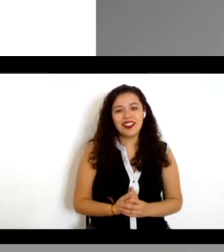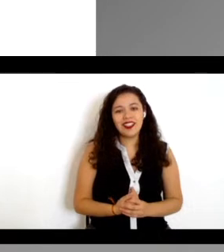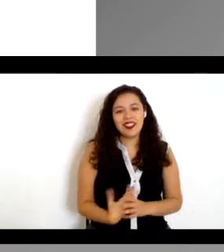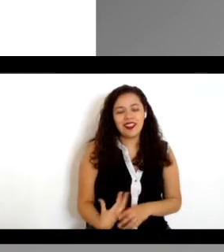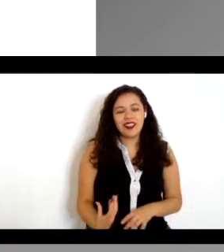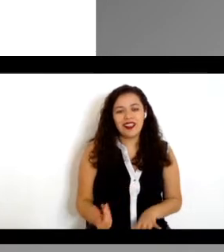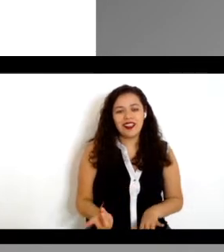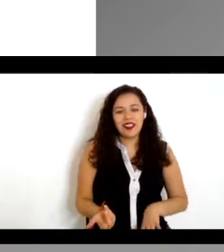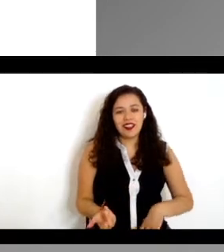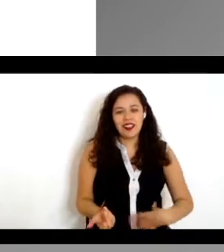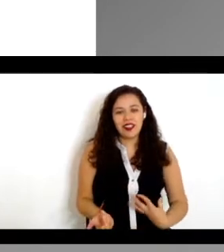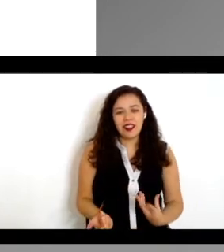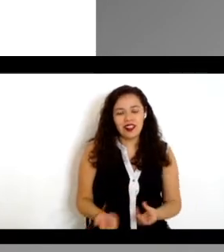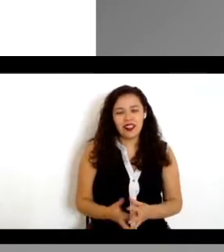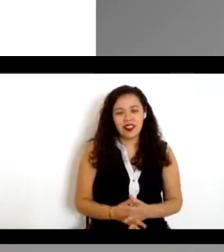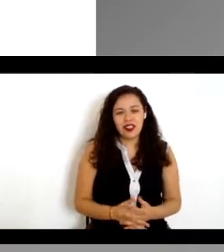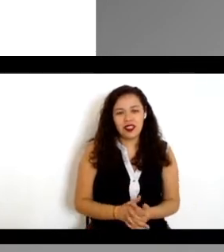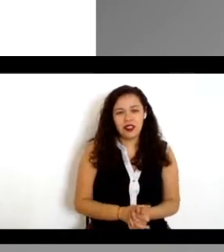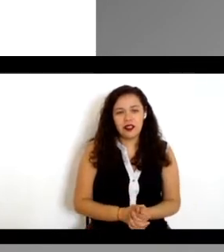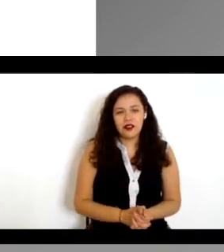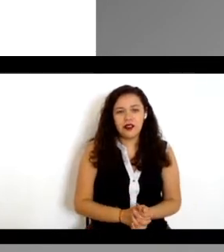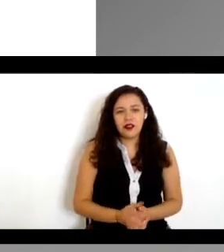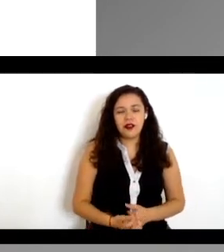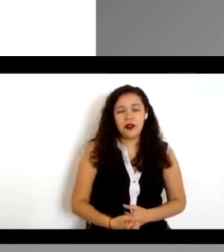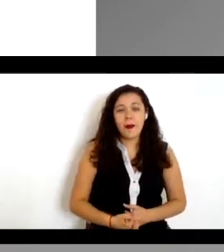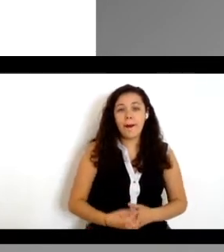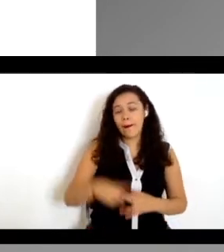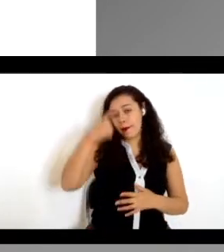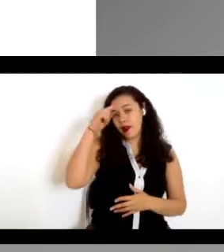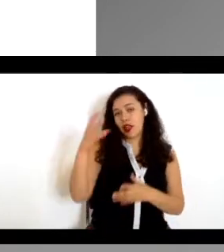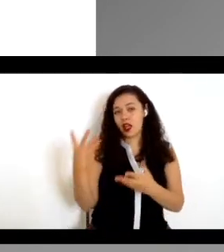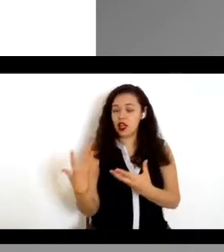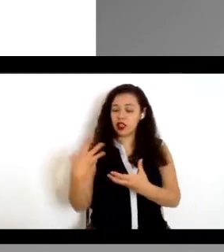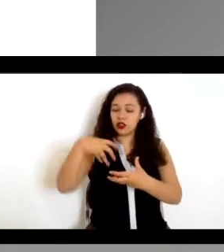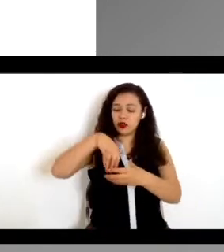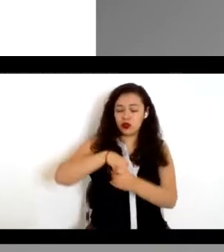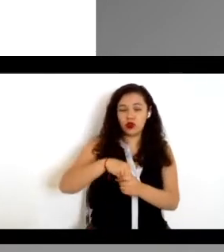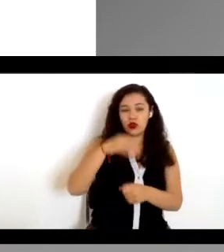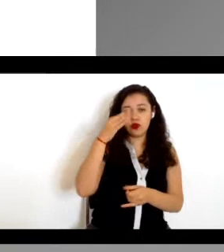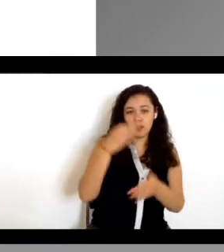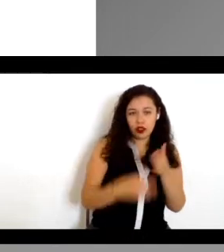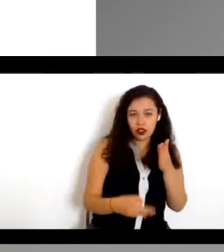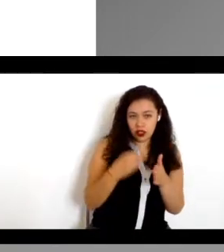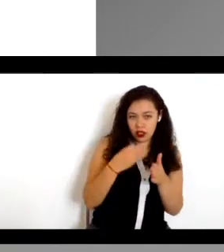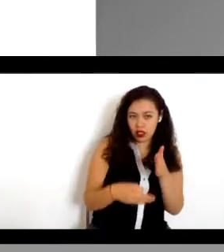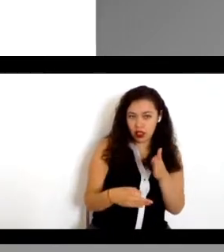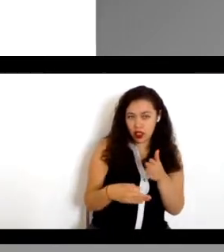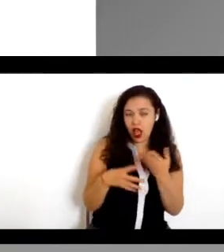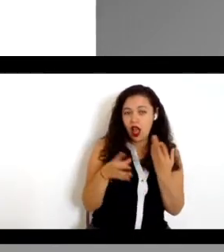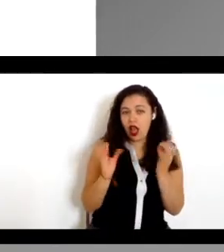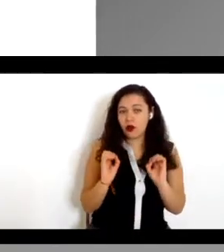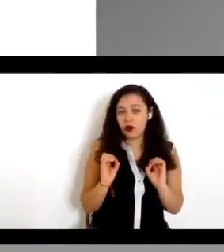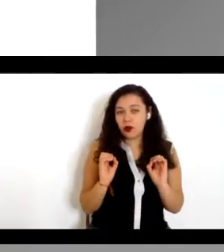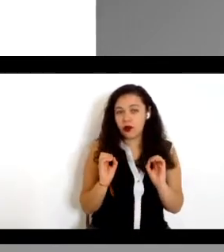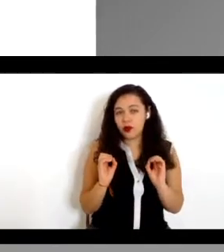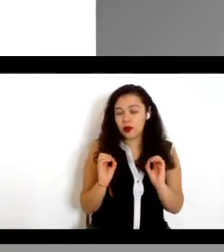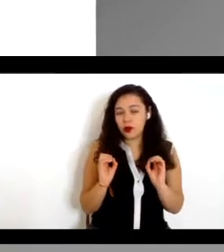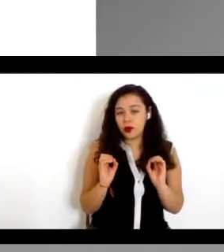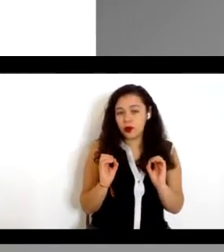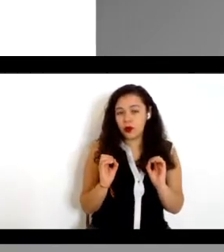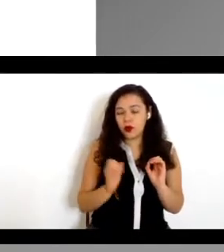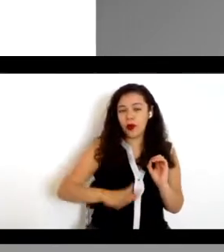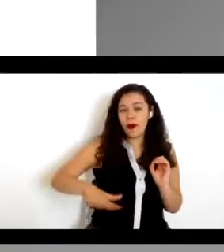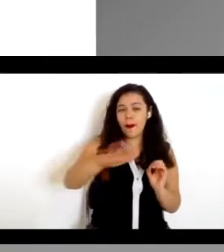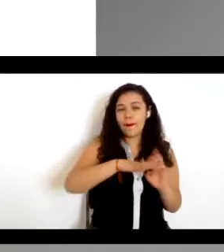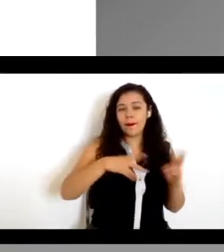pasa exactamente con el tema de la falta de inclusión o la falta de población con